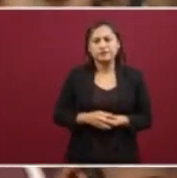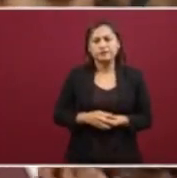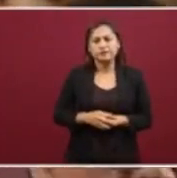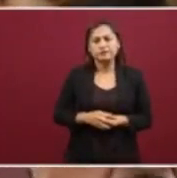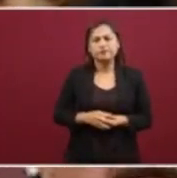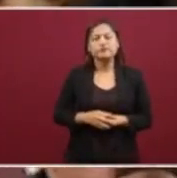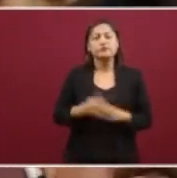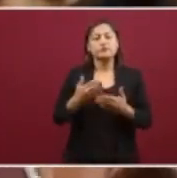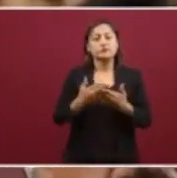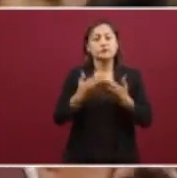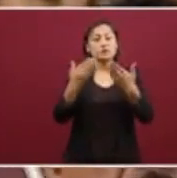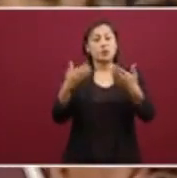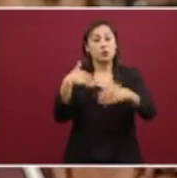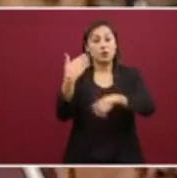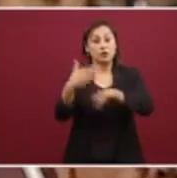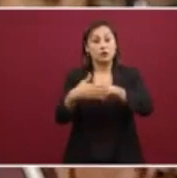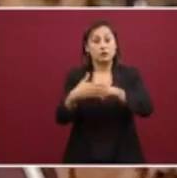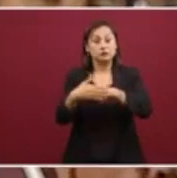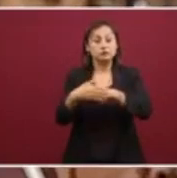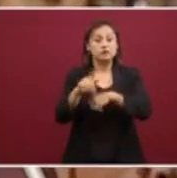arancel el lunes.